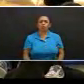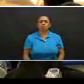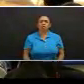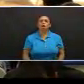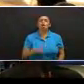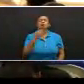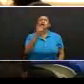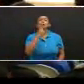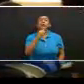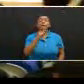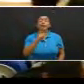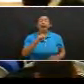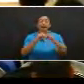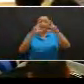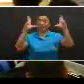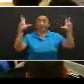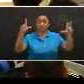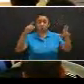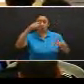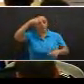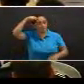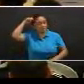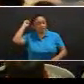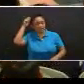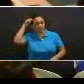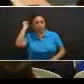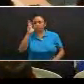No le diga, apareció el peine.